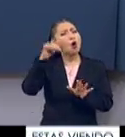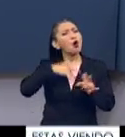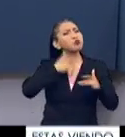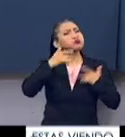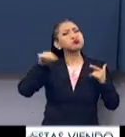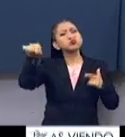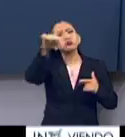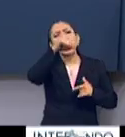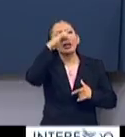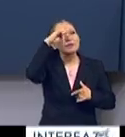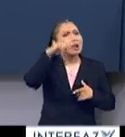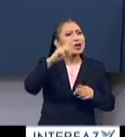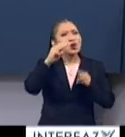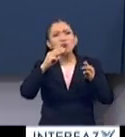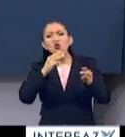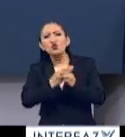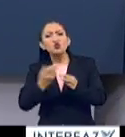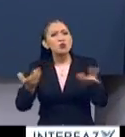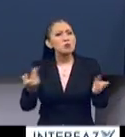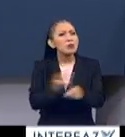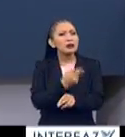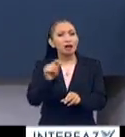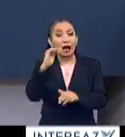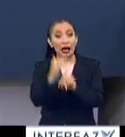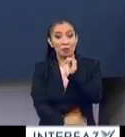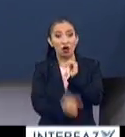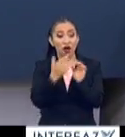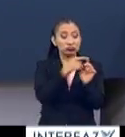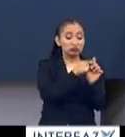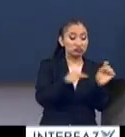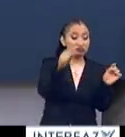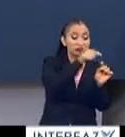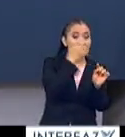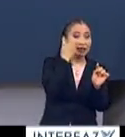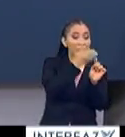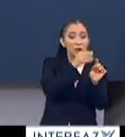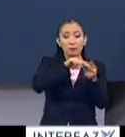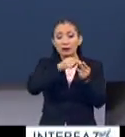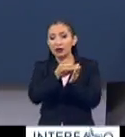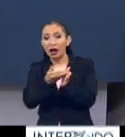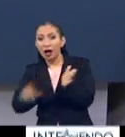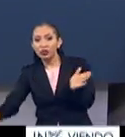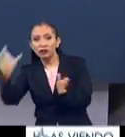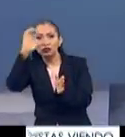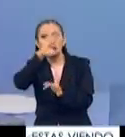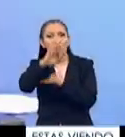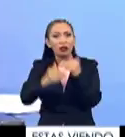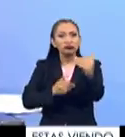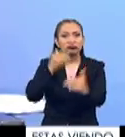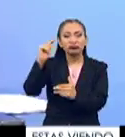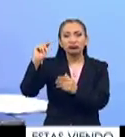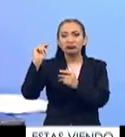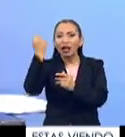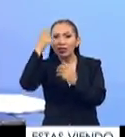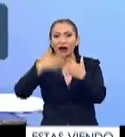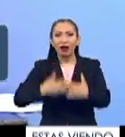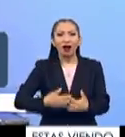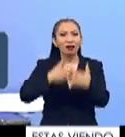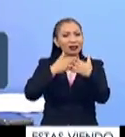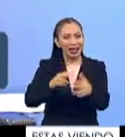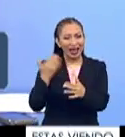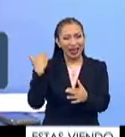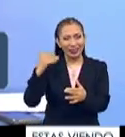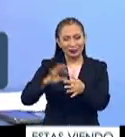viviendo en México, en el mundo? ¿Estamos concluyendo un ciclo, iniciando uno nuevo con la ciencia, con todos estos avances tecnológicos de